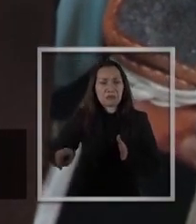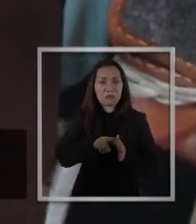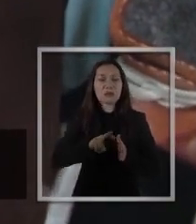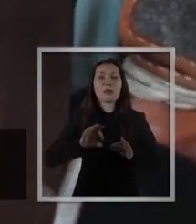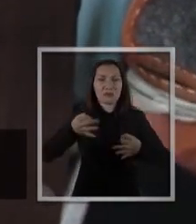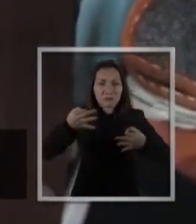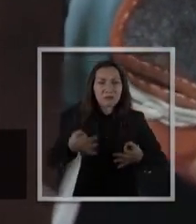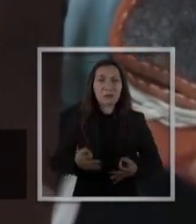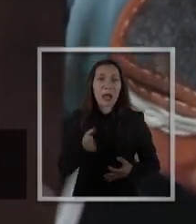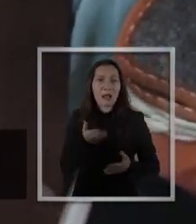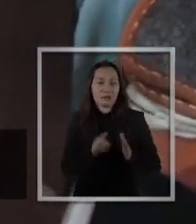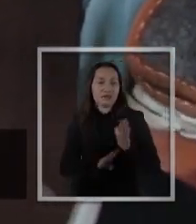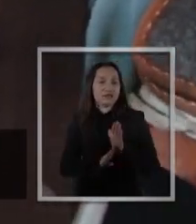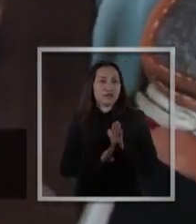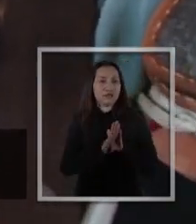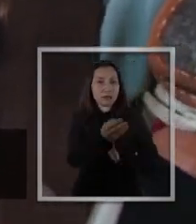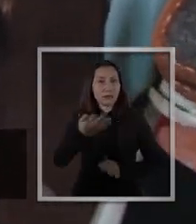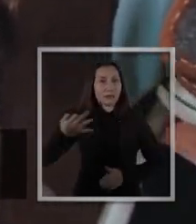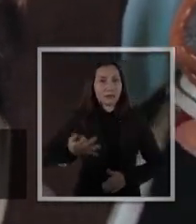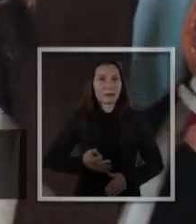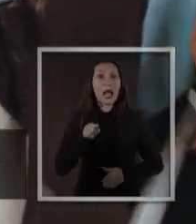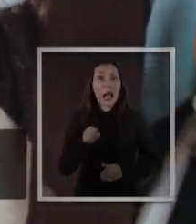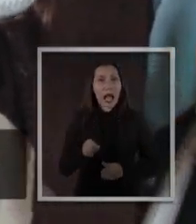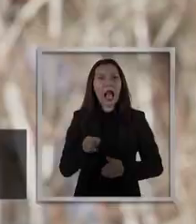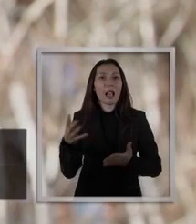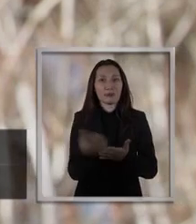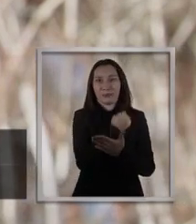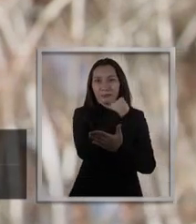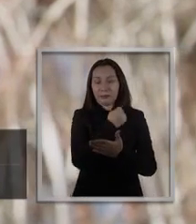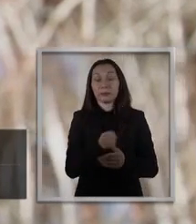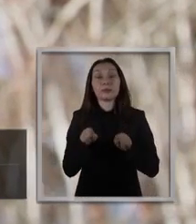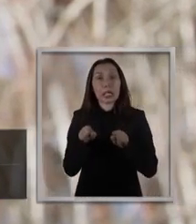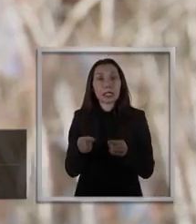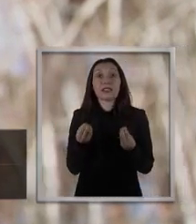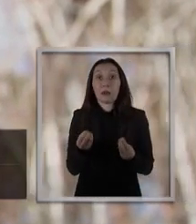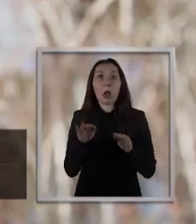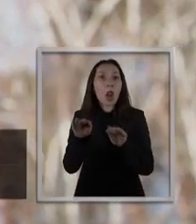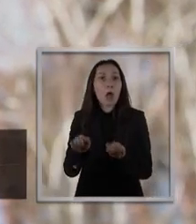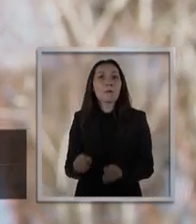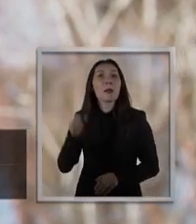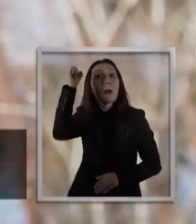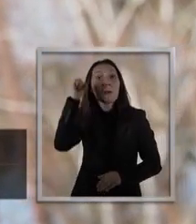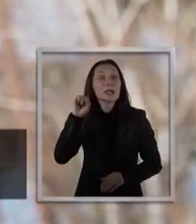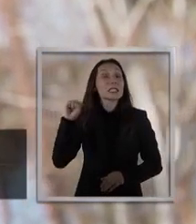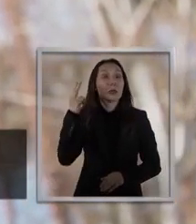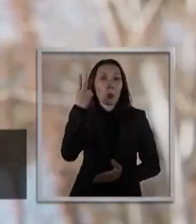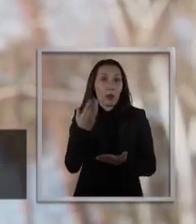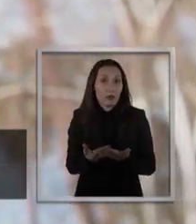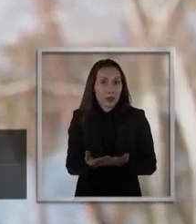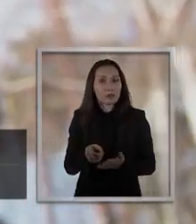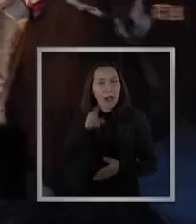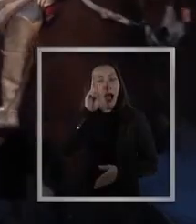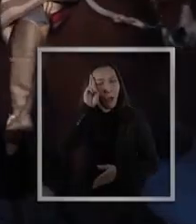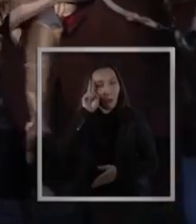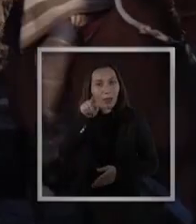y ahí sí que va para arriba. Ahí es donde se gana el champ. Es lo que va a pasar con Piñera esta segunda oportunidad,